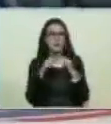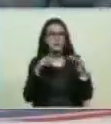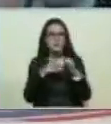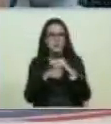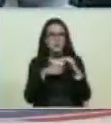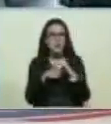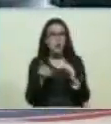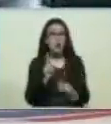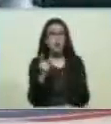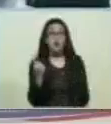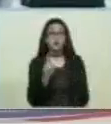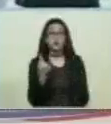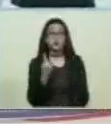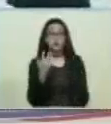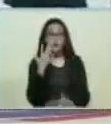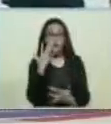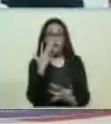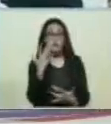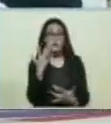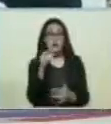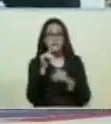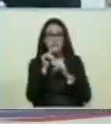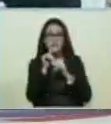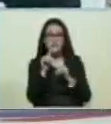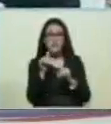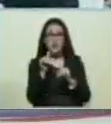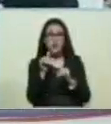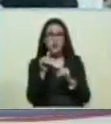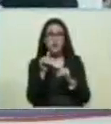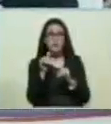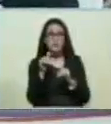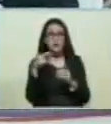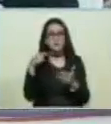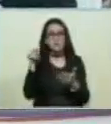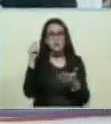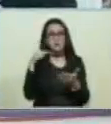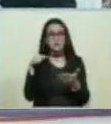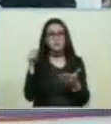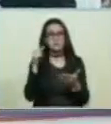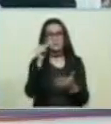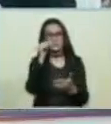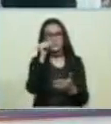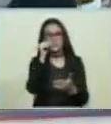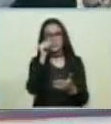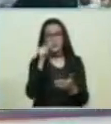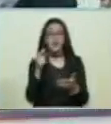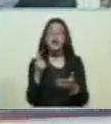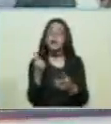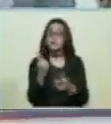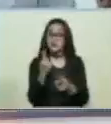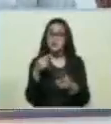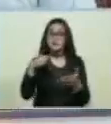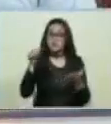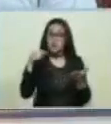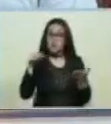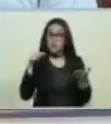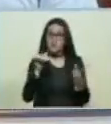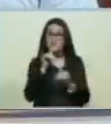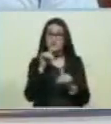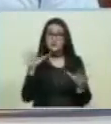No solamente es ver, hacer un informe cualitativo, cuantitativo, sino cualitativo, porque